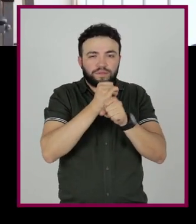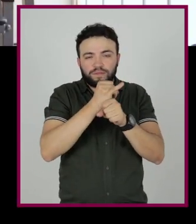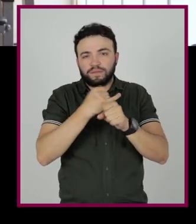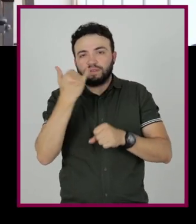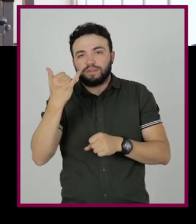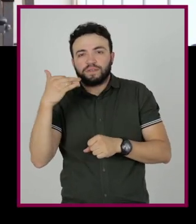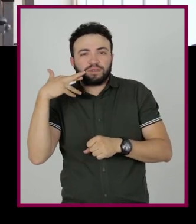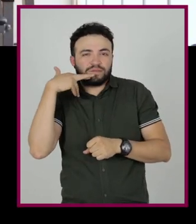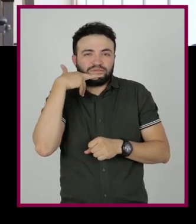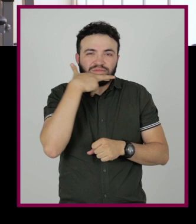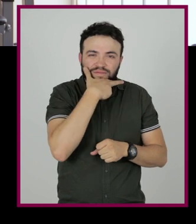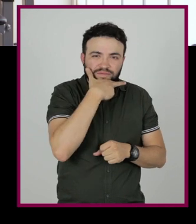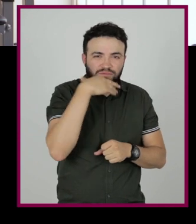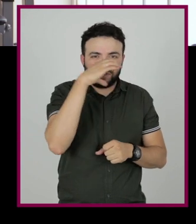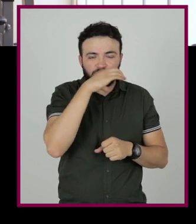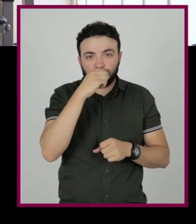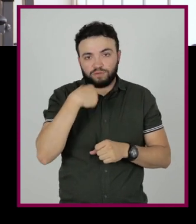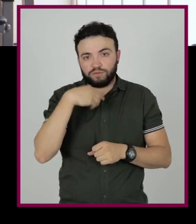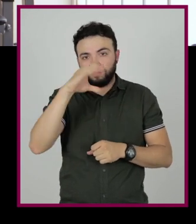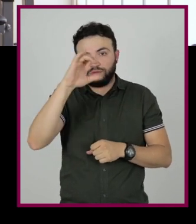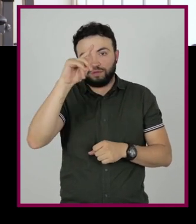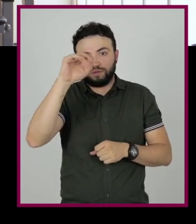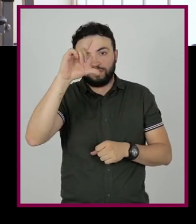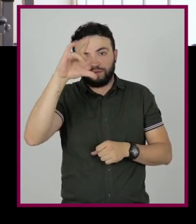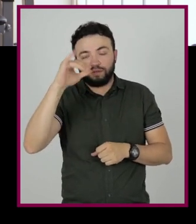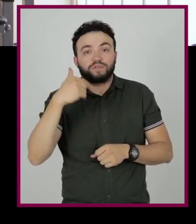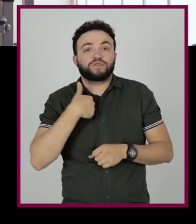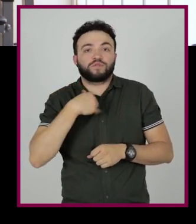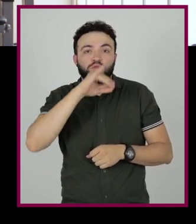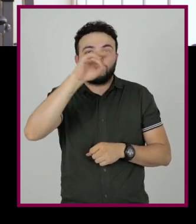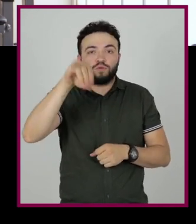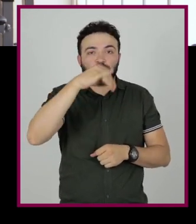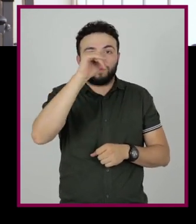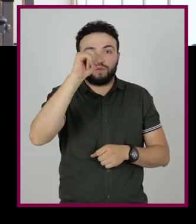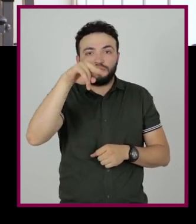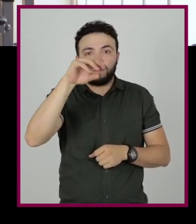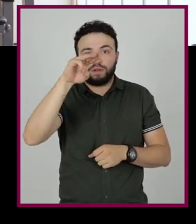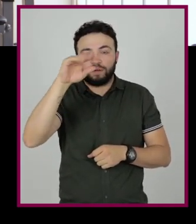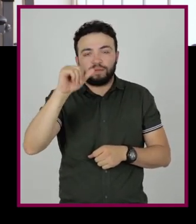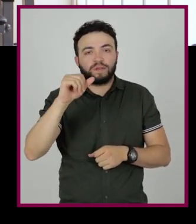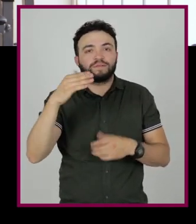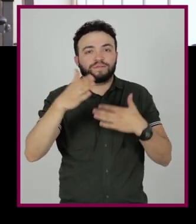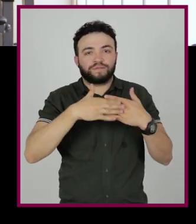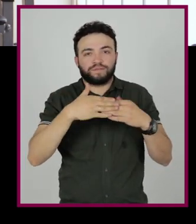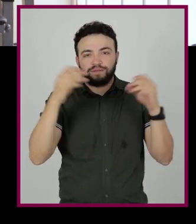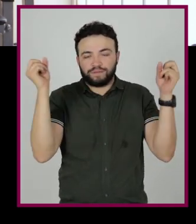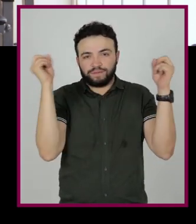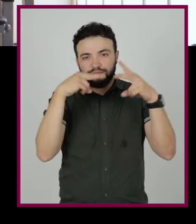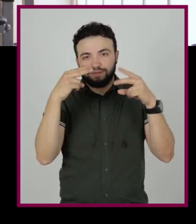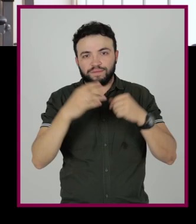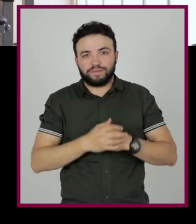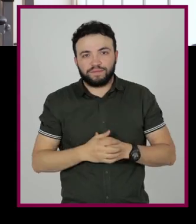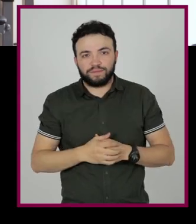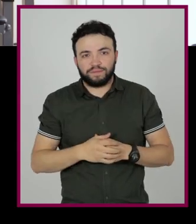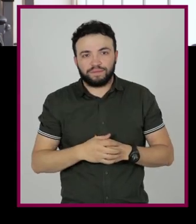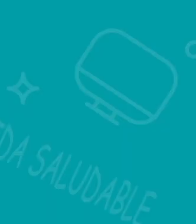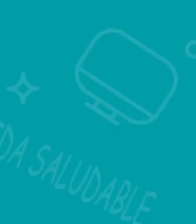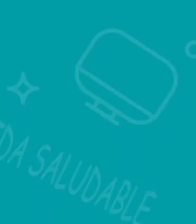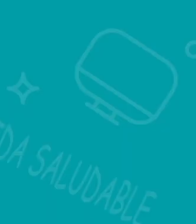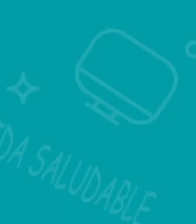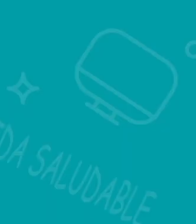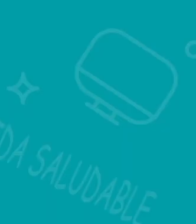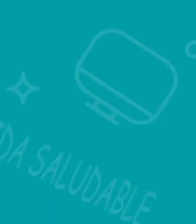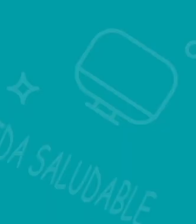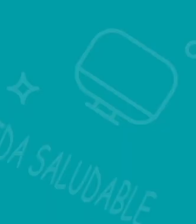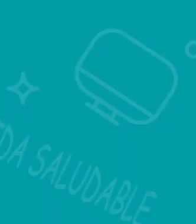de Investigadores Rápidos y Curiosos. Yo soy Citlali. Y yo soy Juan. Hasta la próxima. Adiós, hasta la próxima.